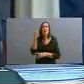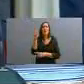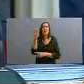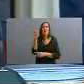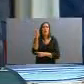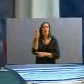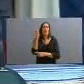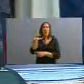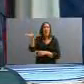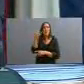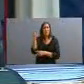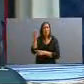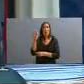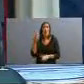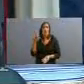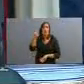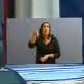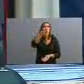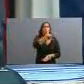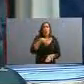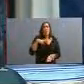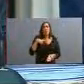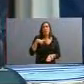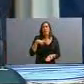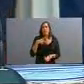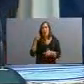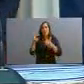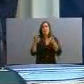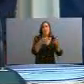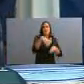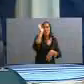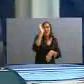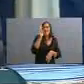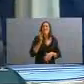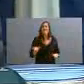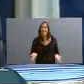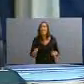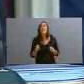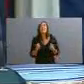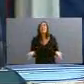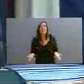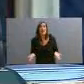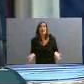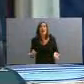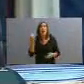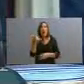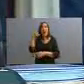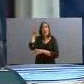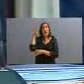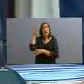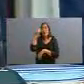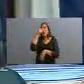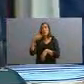la gente más rica, ahí deben ir a asaltar. Claro, pero ¿qué es lo que pasa? Cuando están las cámaras las 24